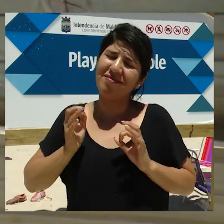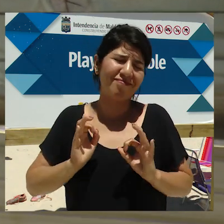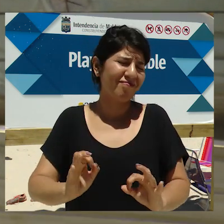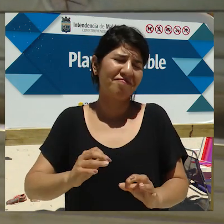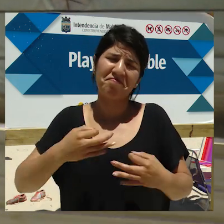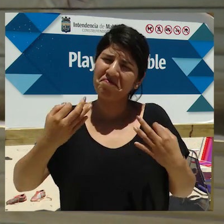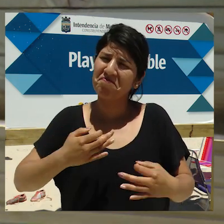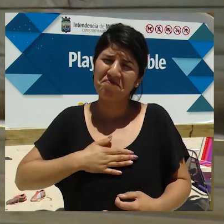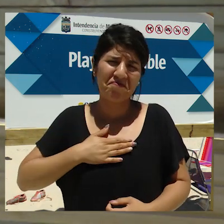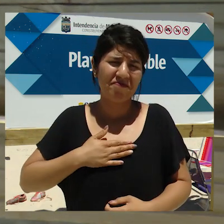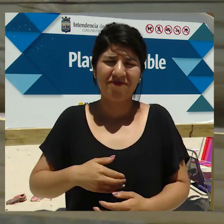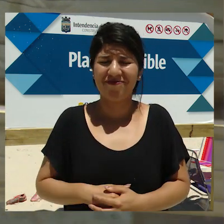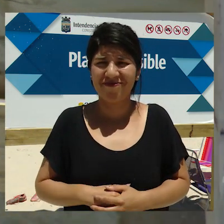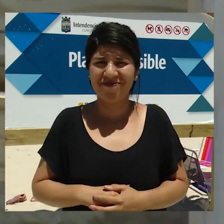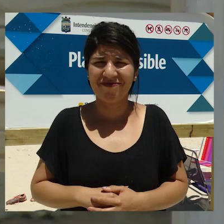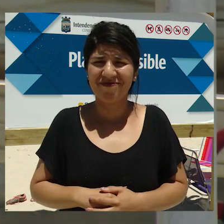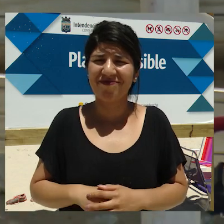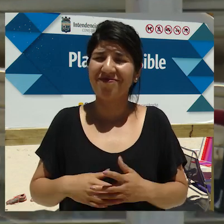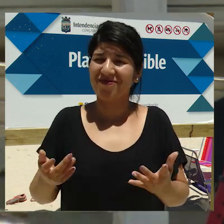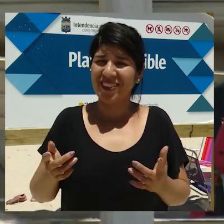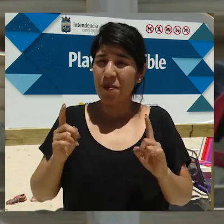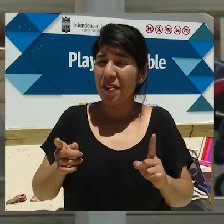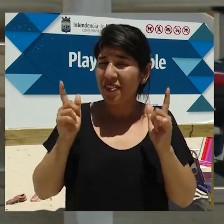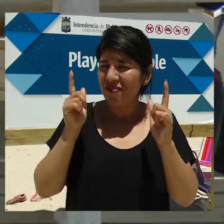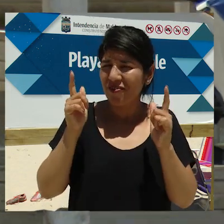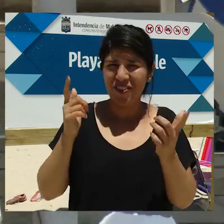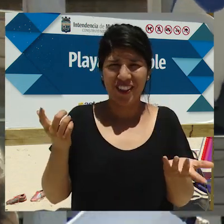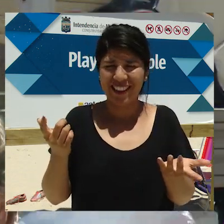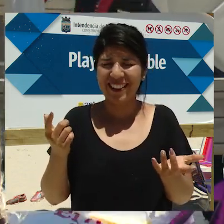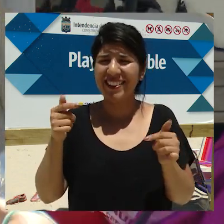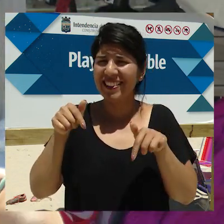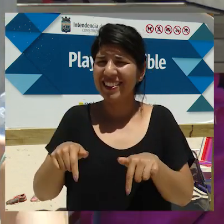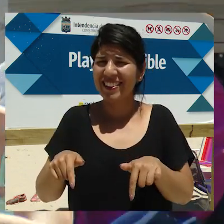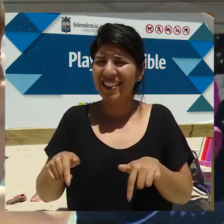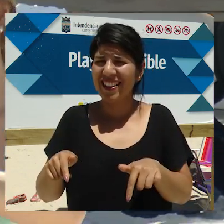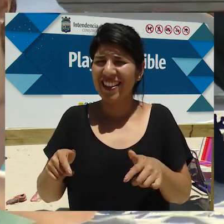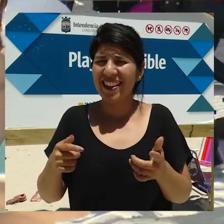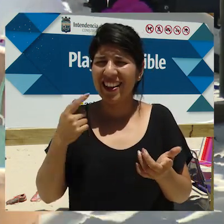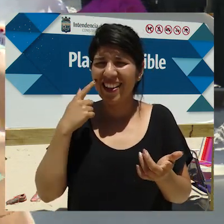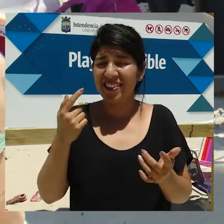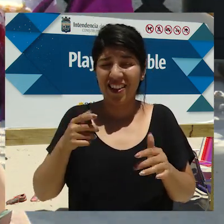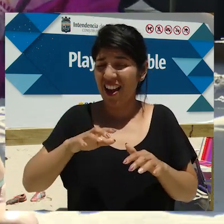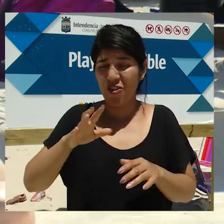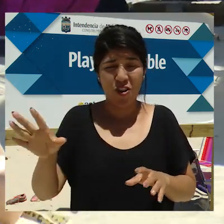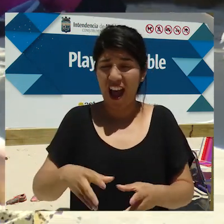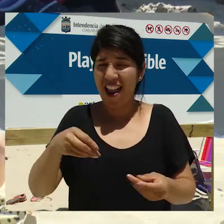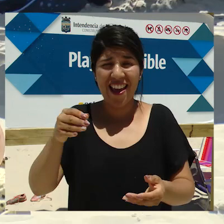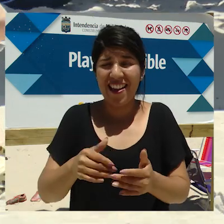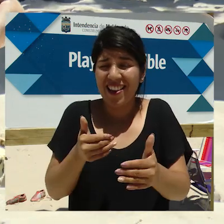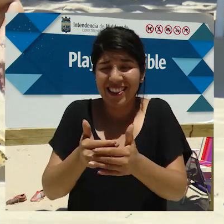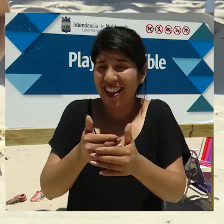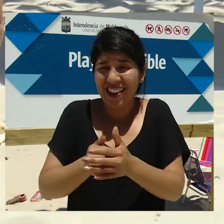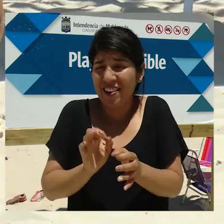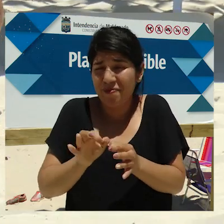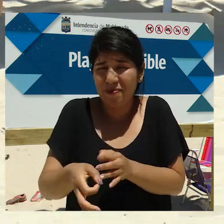esto. Aparte, como inclusión, ella está disfrutando con ustedes aquí. Claro, o sea, ella está acá, pero nosotras estamos acá en el lado de arena, o sea, estamos totalmente